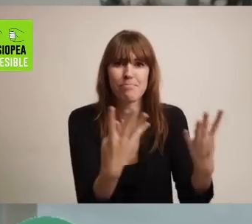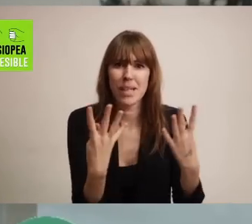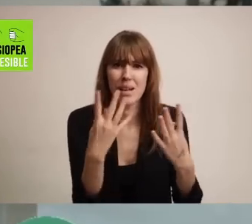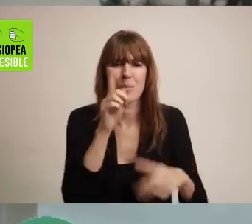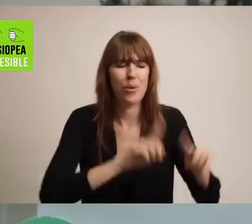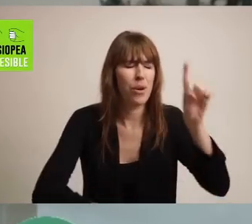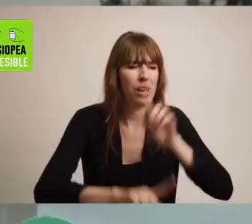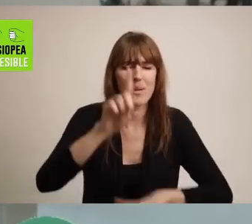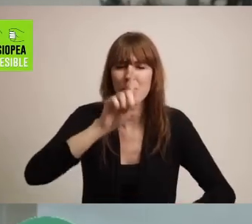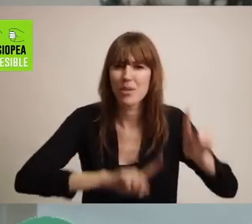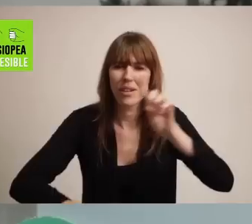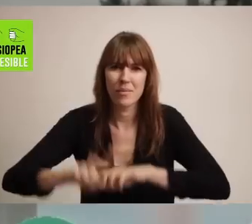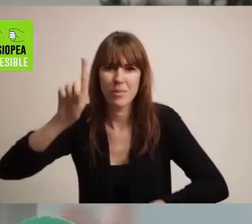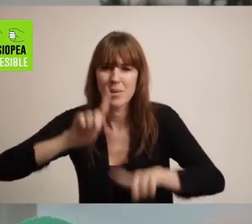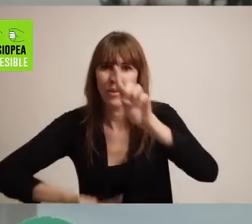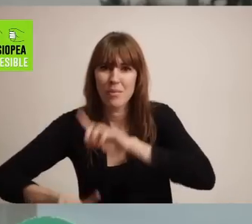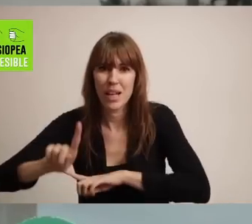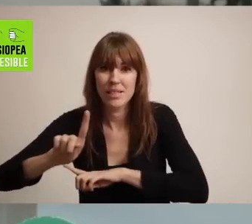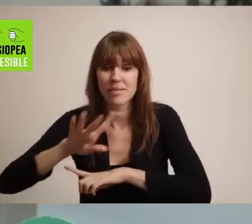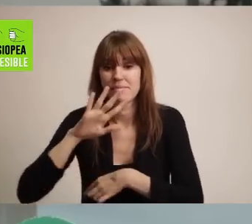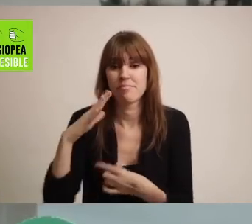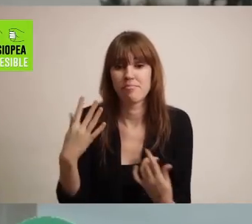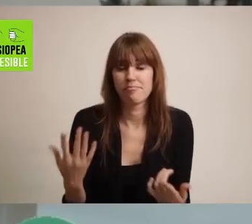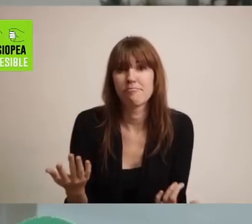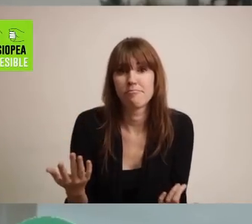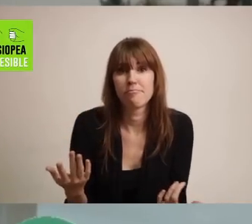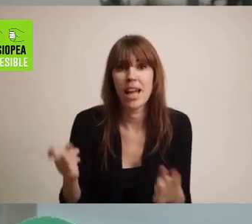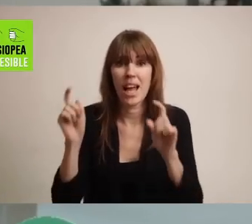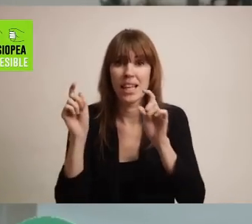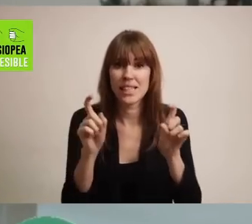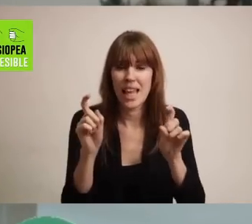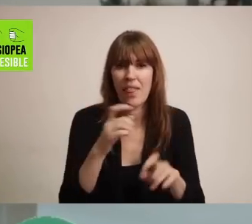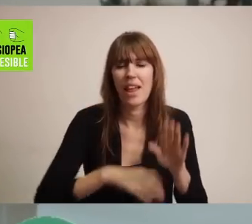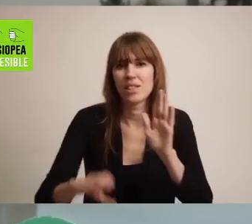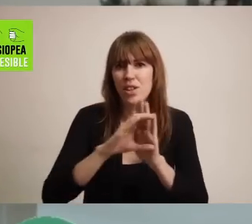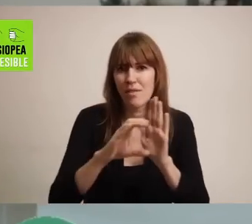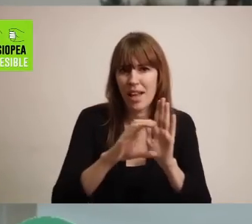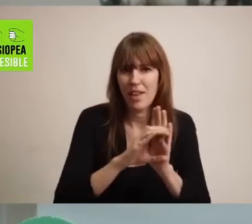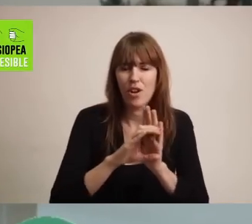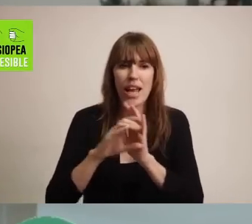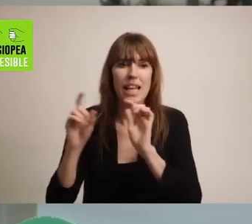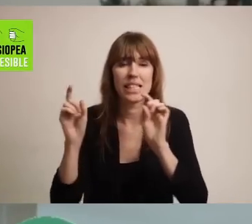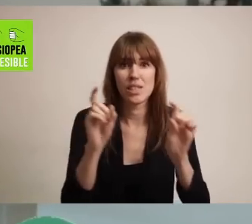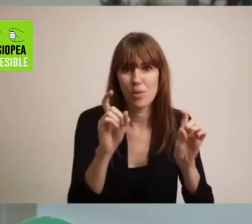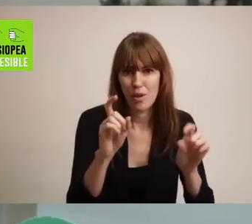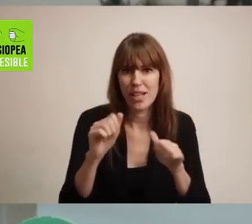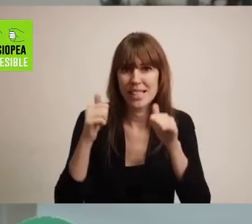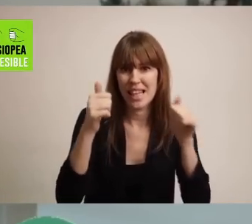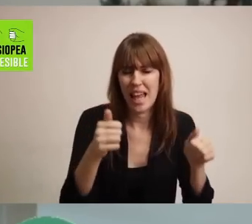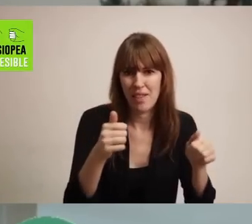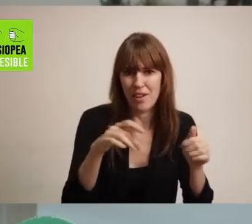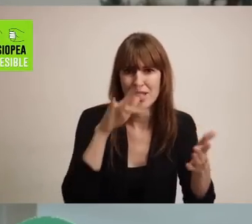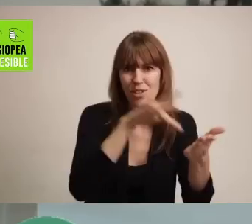que después de tener determinadas enseñanzas, codificaciones, instrucciones,